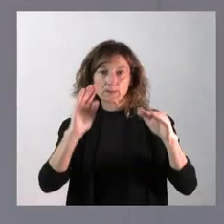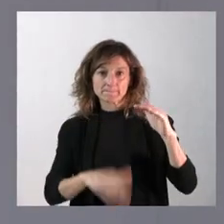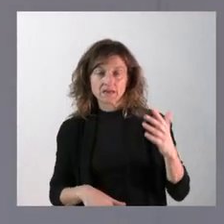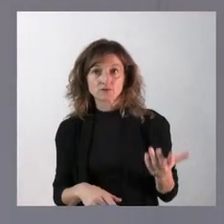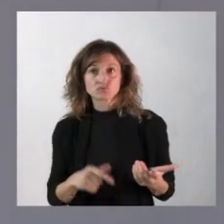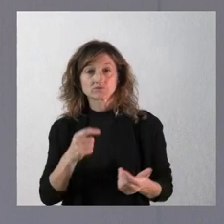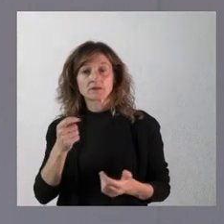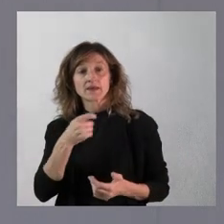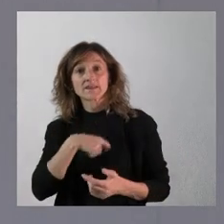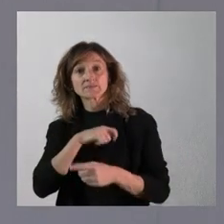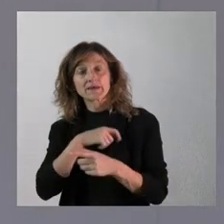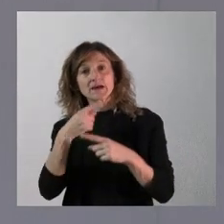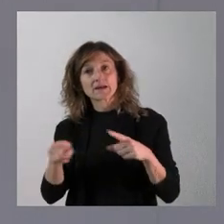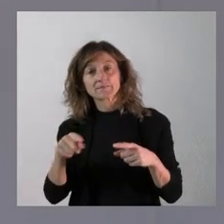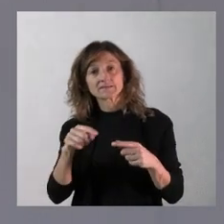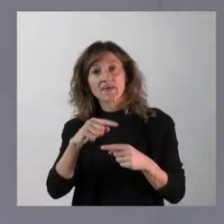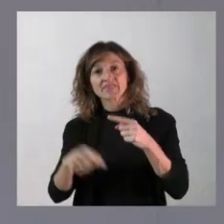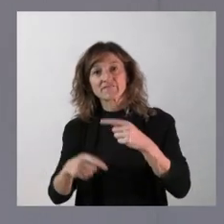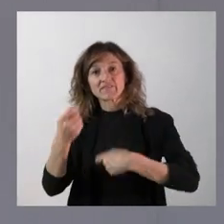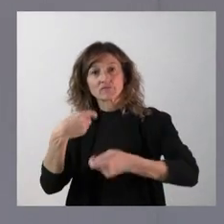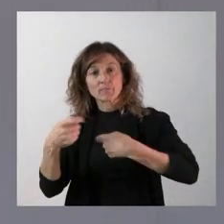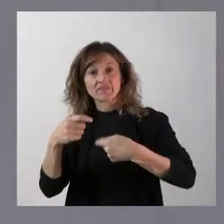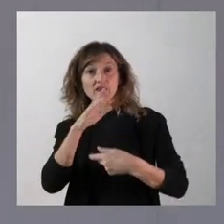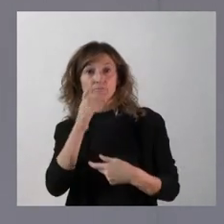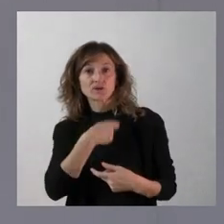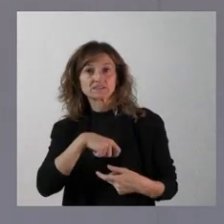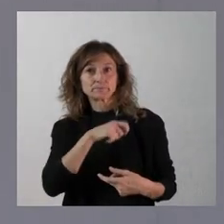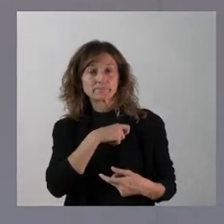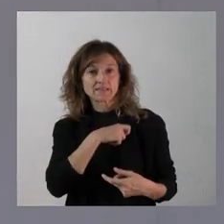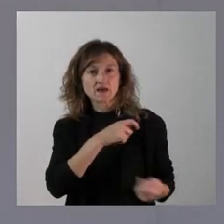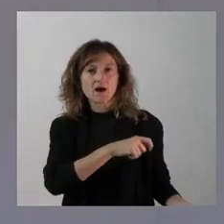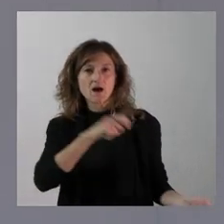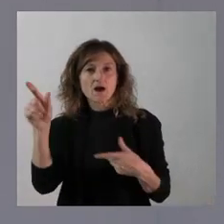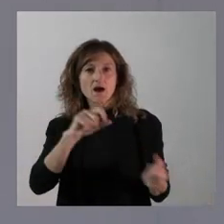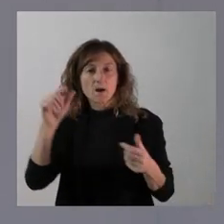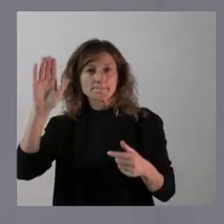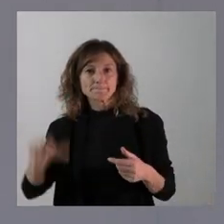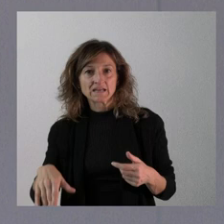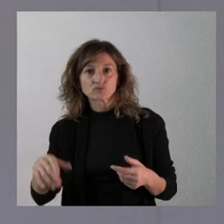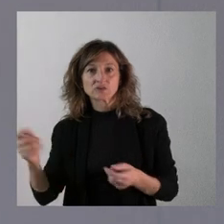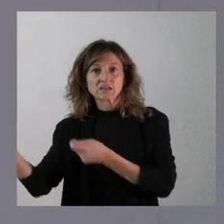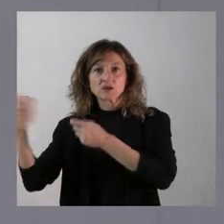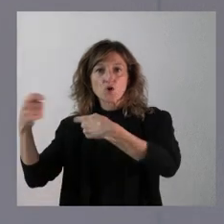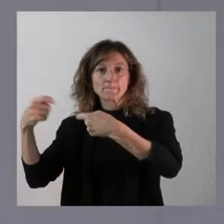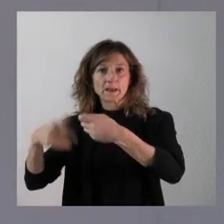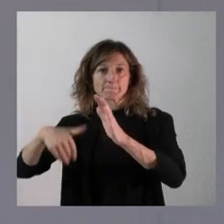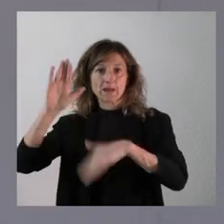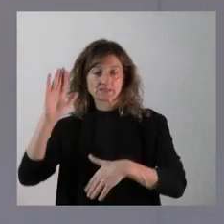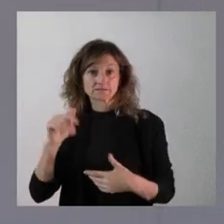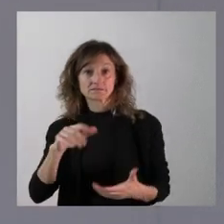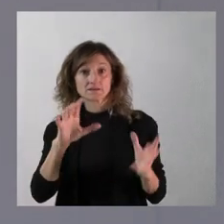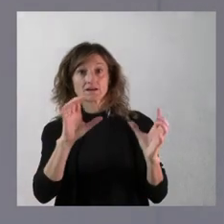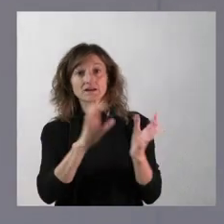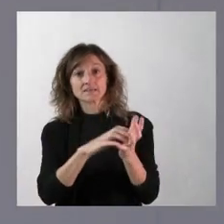es justo todo lo contrario que tiene un déficit comercial porque el conjunto de España exporta menos de lo que importa Castilla y león